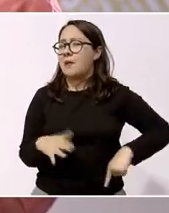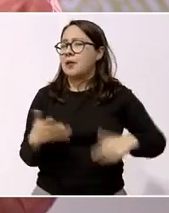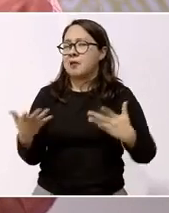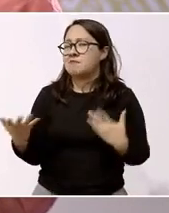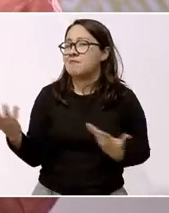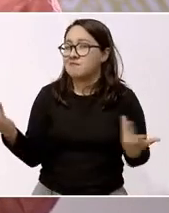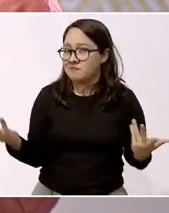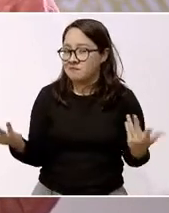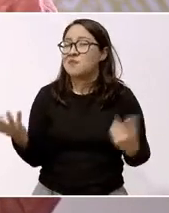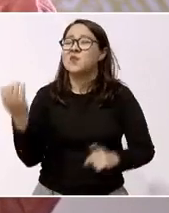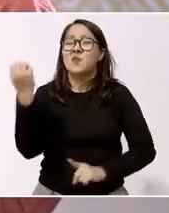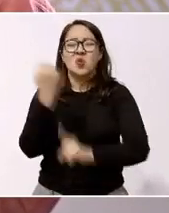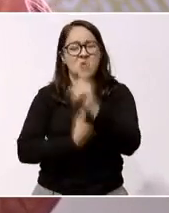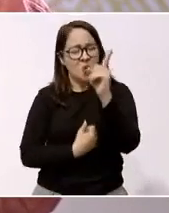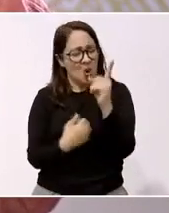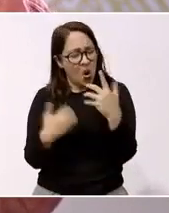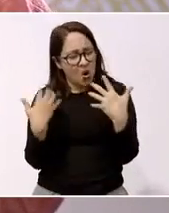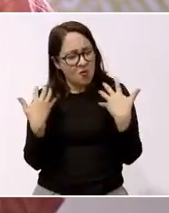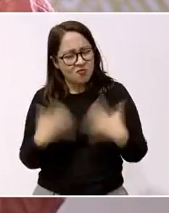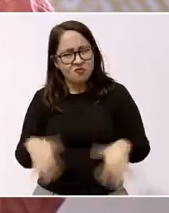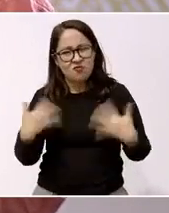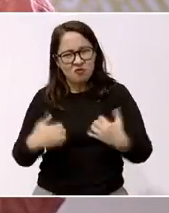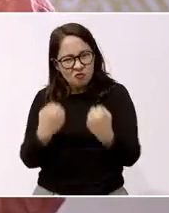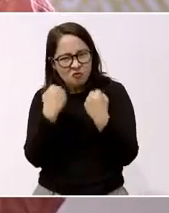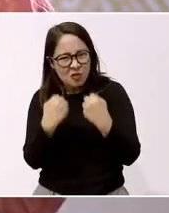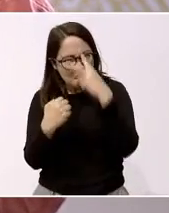corrupción es lo que más daña,